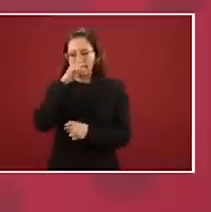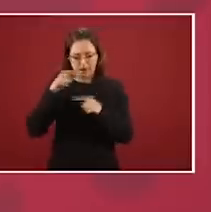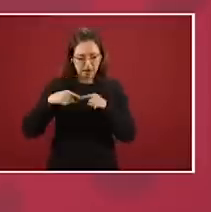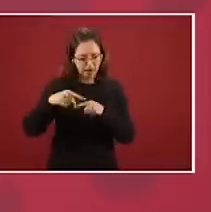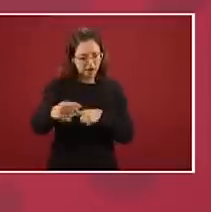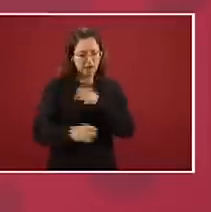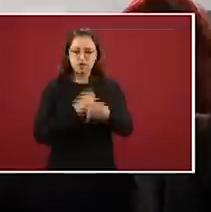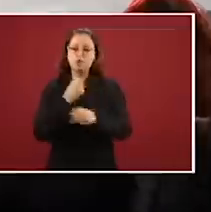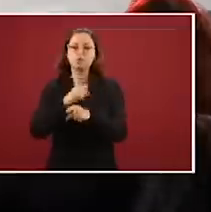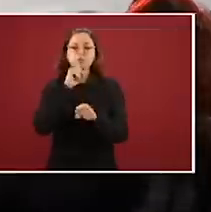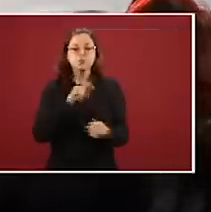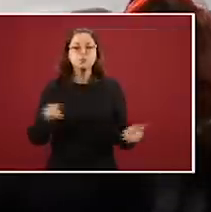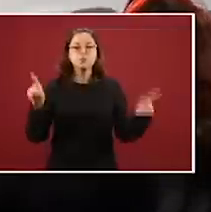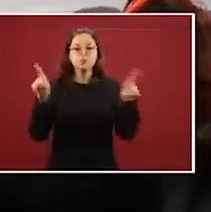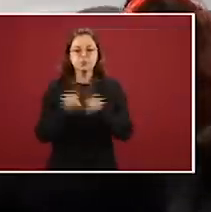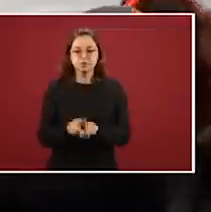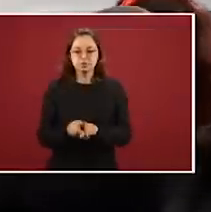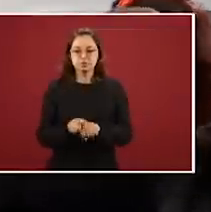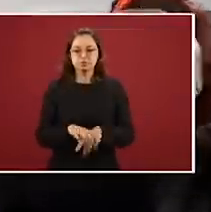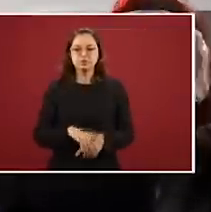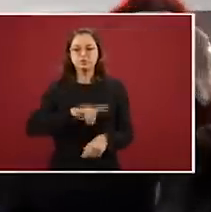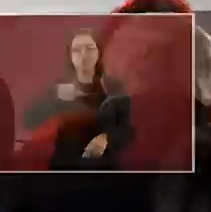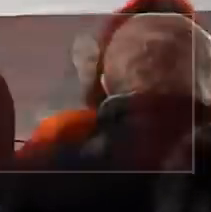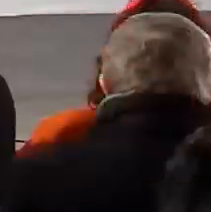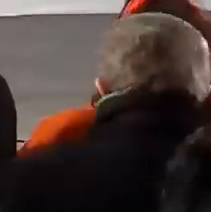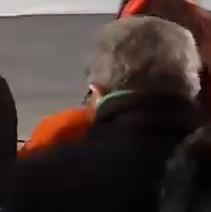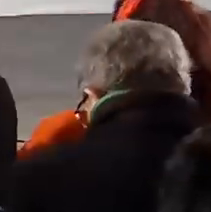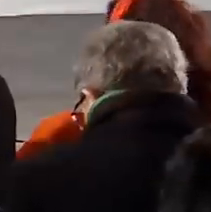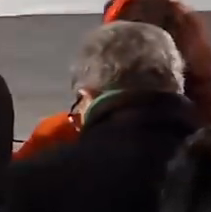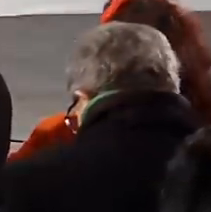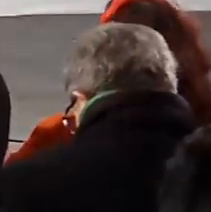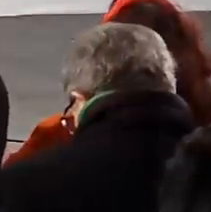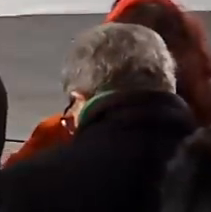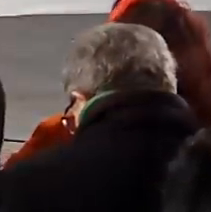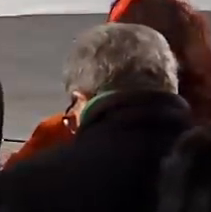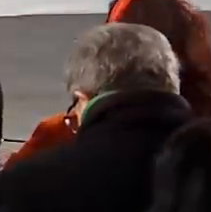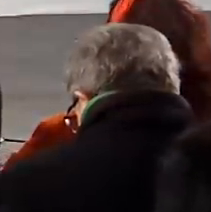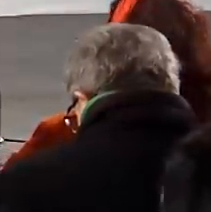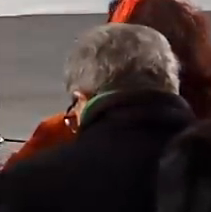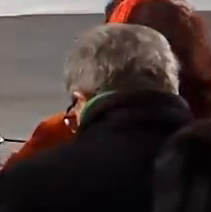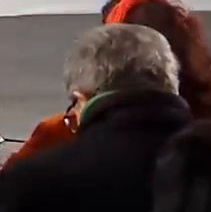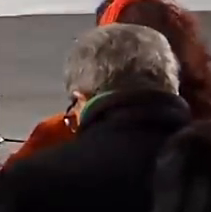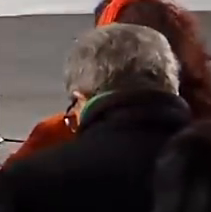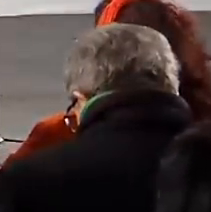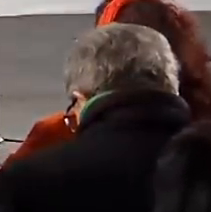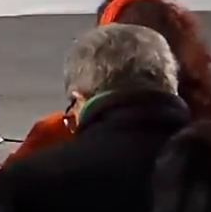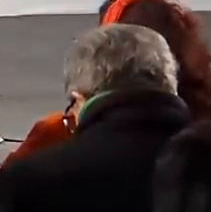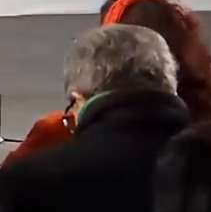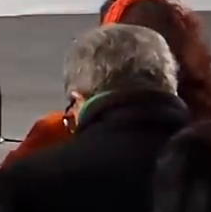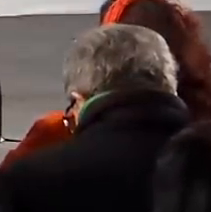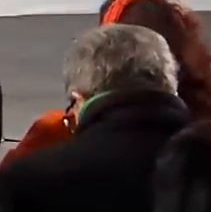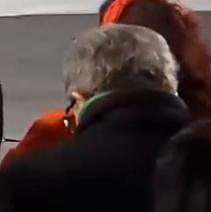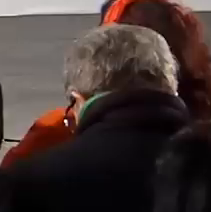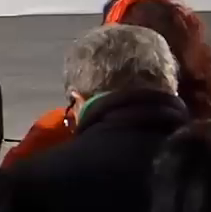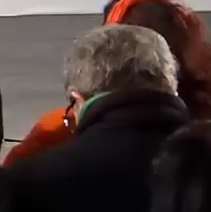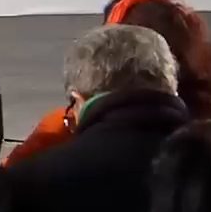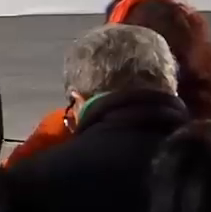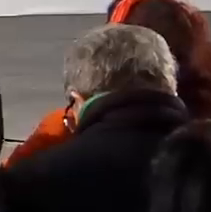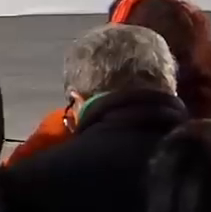mismo. Se va a ampliar a Puebla, se amplía a Tlaxcala y así vamos a ir